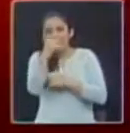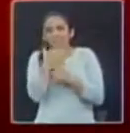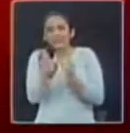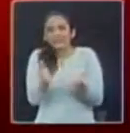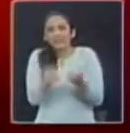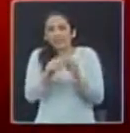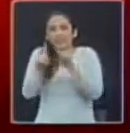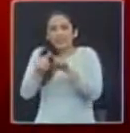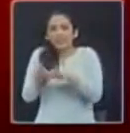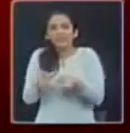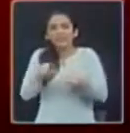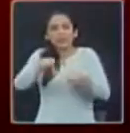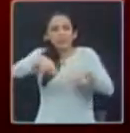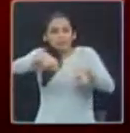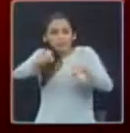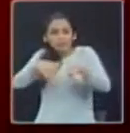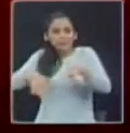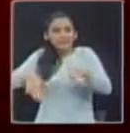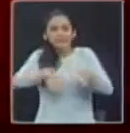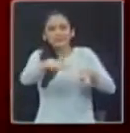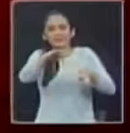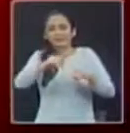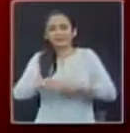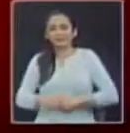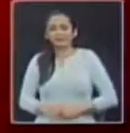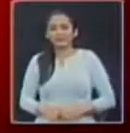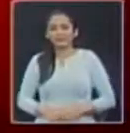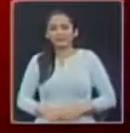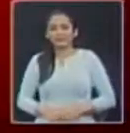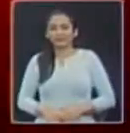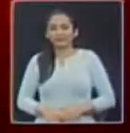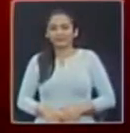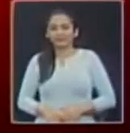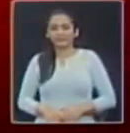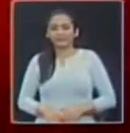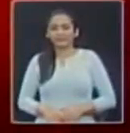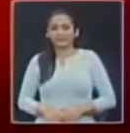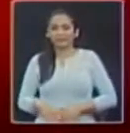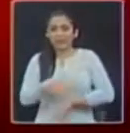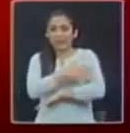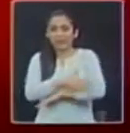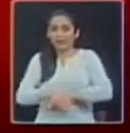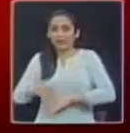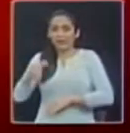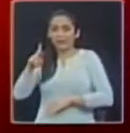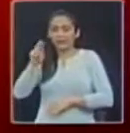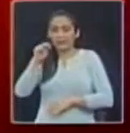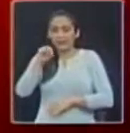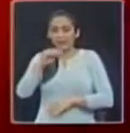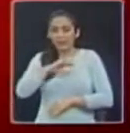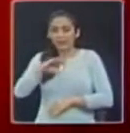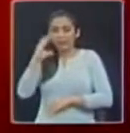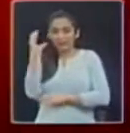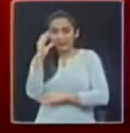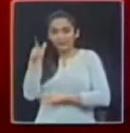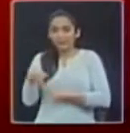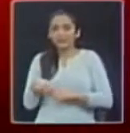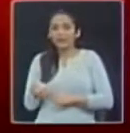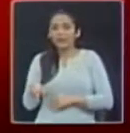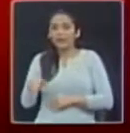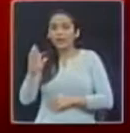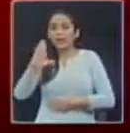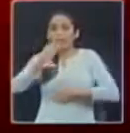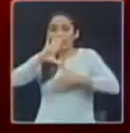en Sudamérica. El evento se va a dar en el nuevo local de Honda en la Gran Colombia, entre Avenida de las Américas y Unidad